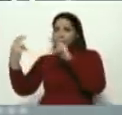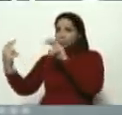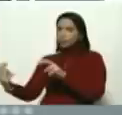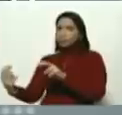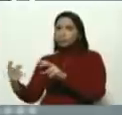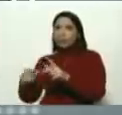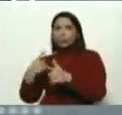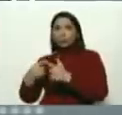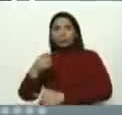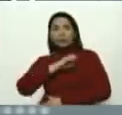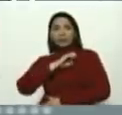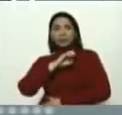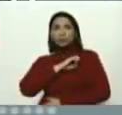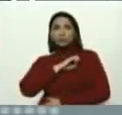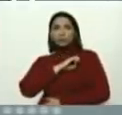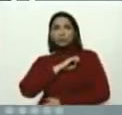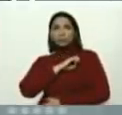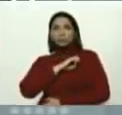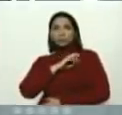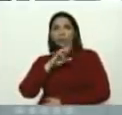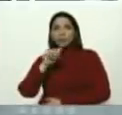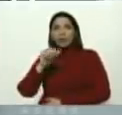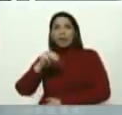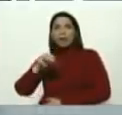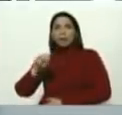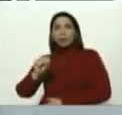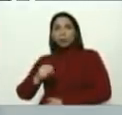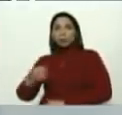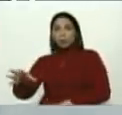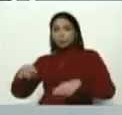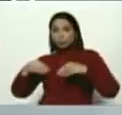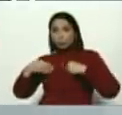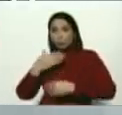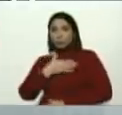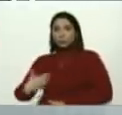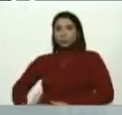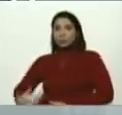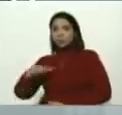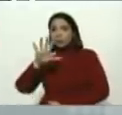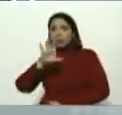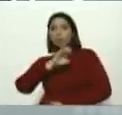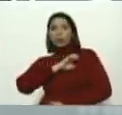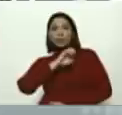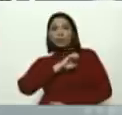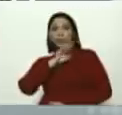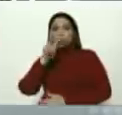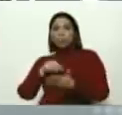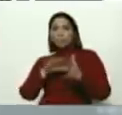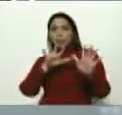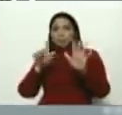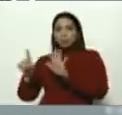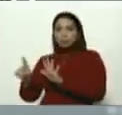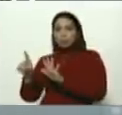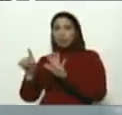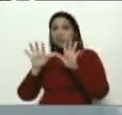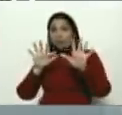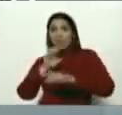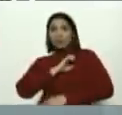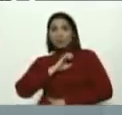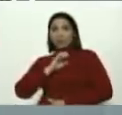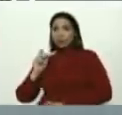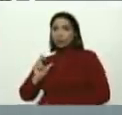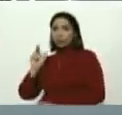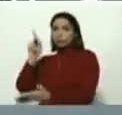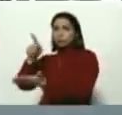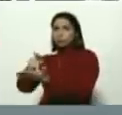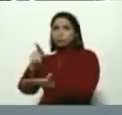Y en enero, Ramos Alú asumió la presidencia el 5 de enero del 2016 y el 10 de enero estaba yo presentando mi